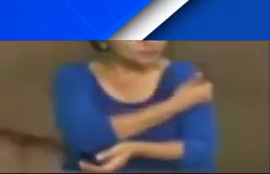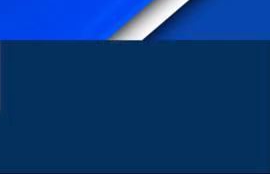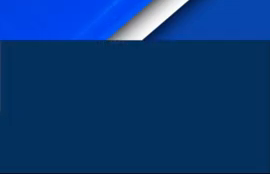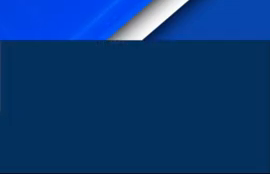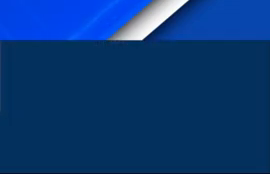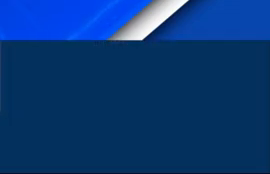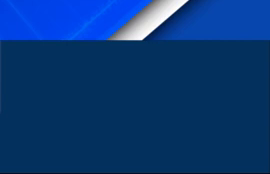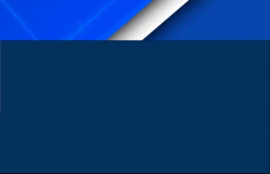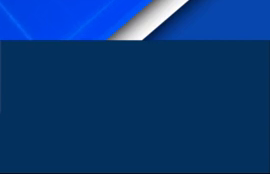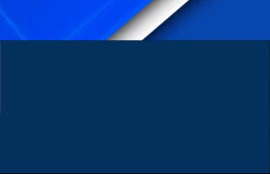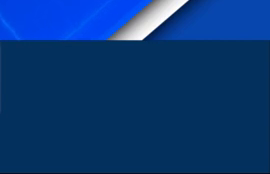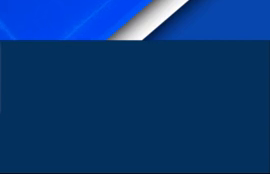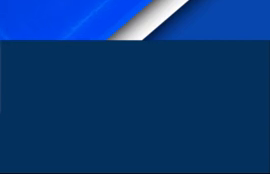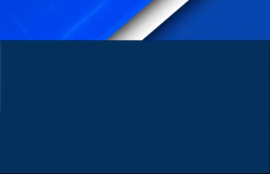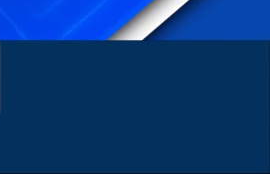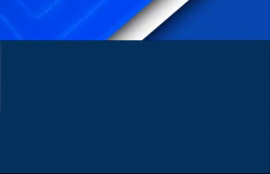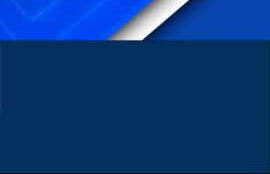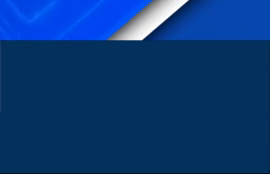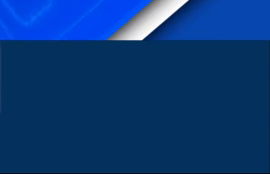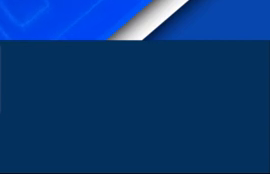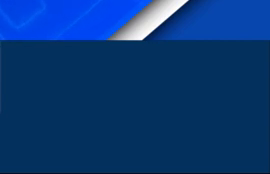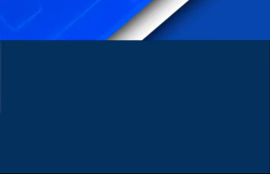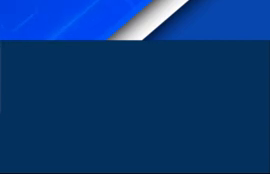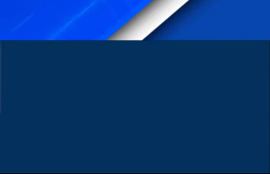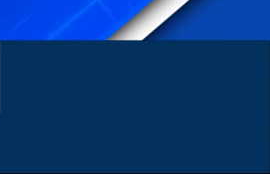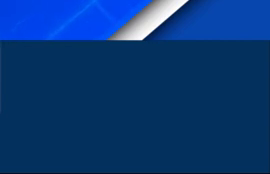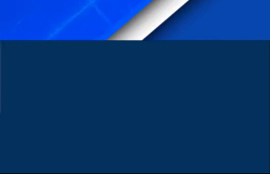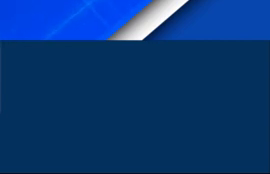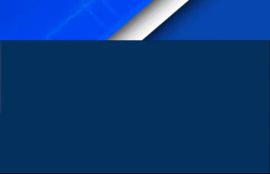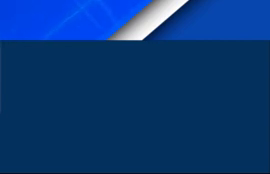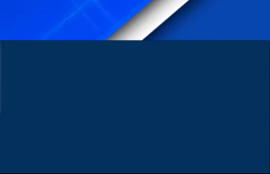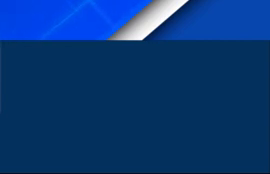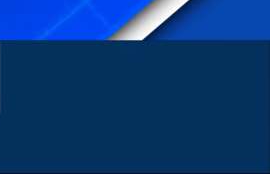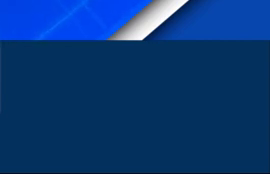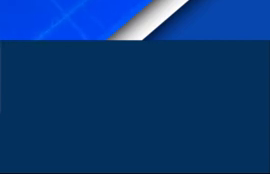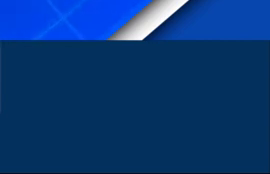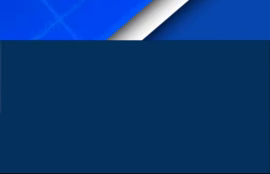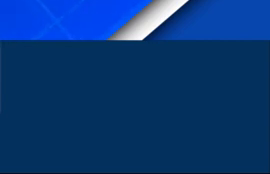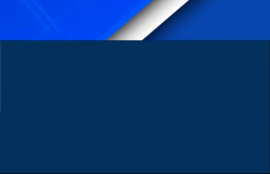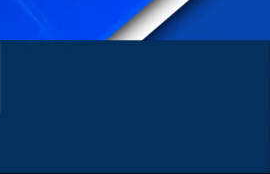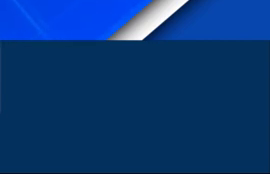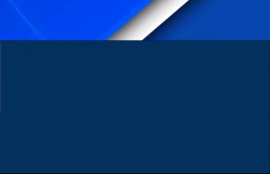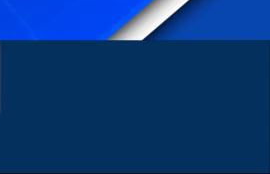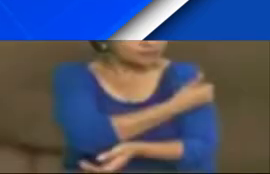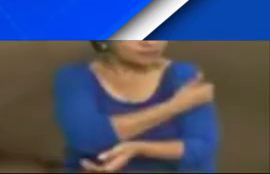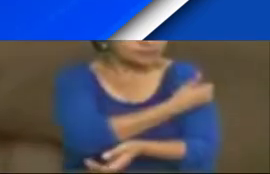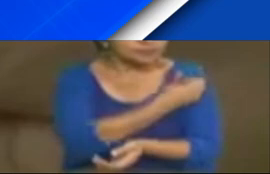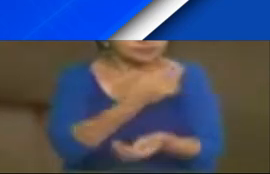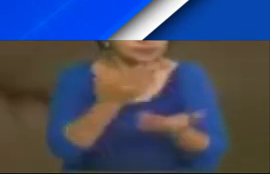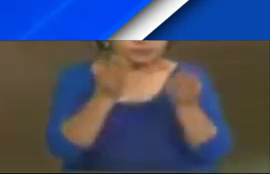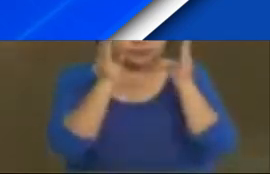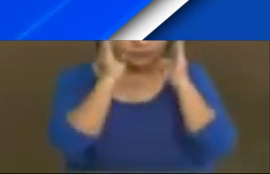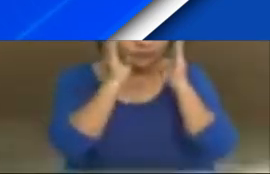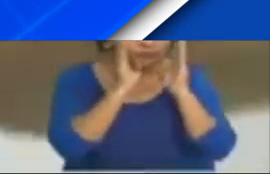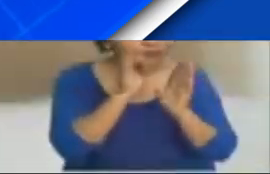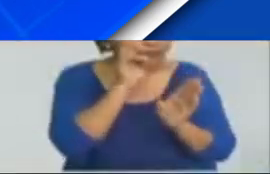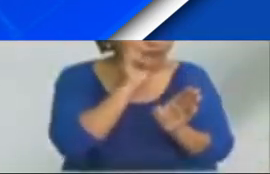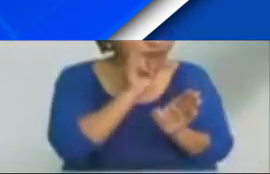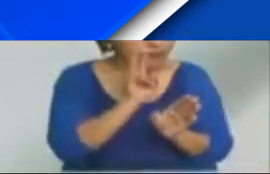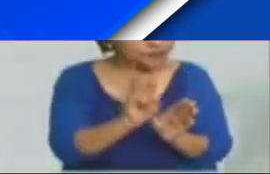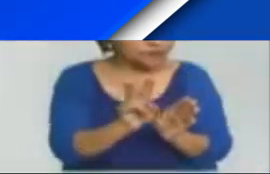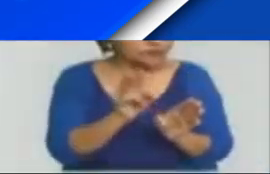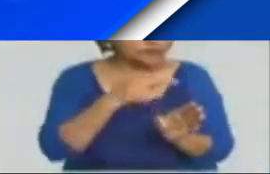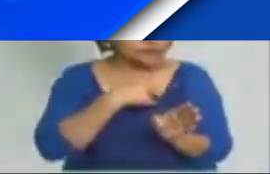una prioridad nacional en Nicaragua y varios otros países. Y en este sentido yo quisiera resaltar, aprovechar esta pregunta